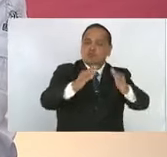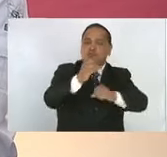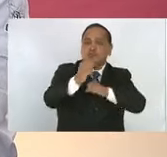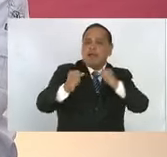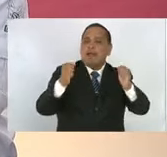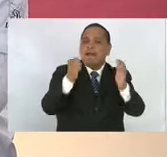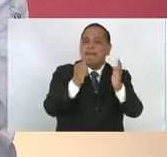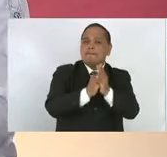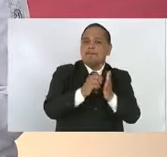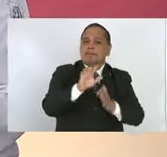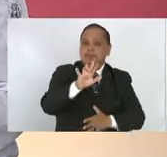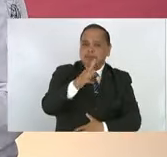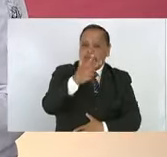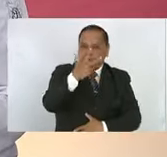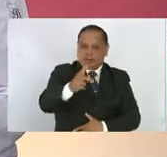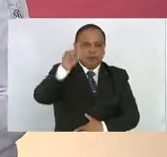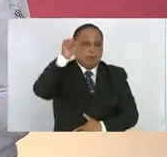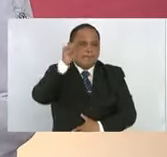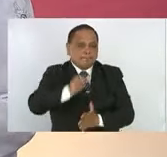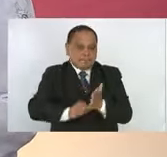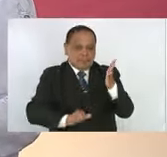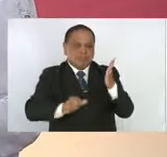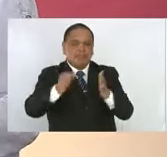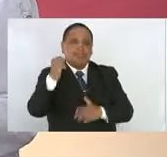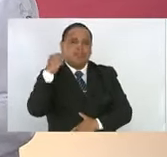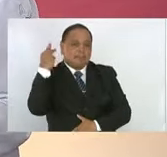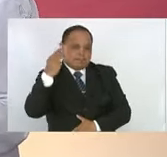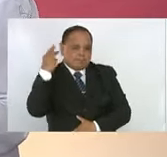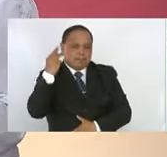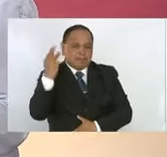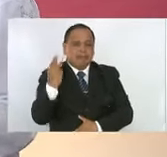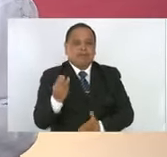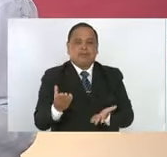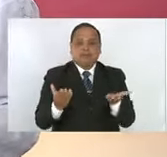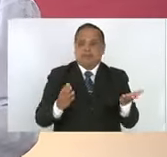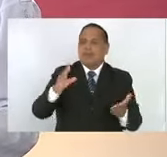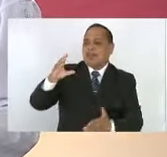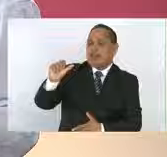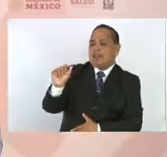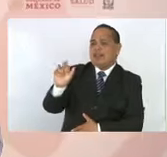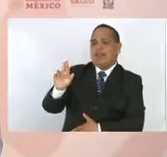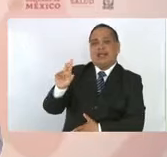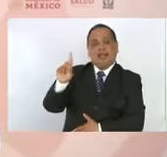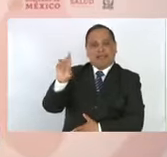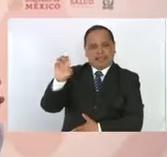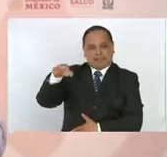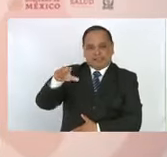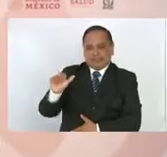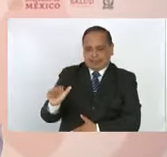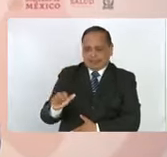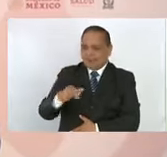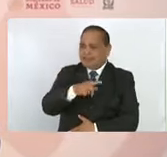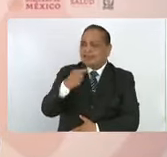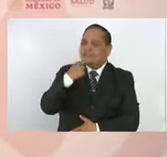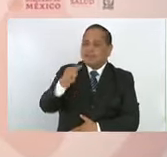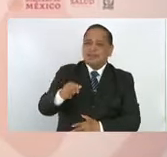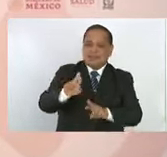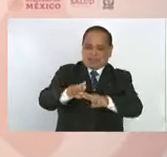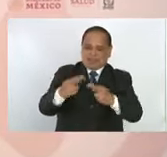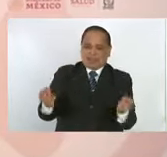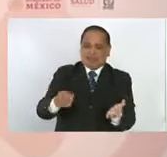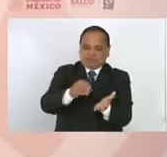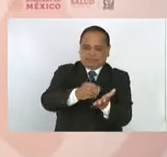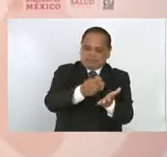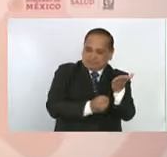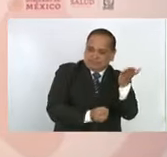58, le escribía al general Cárdenas y lo ponía al tanto de la revolución. Decía en una misiva: la